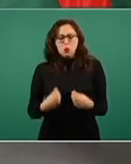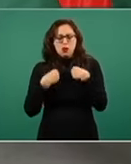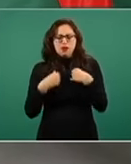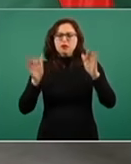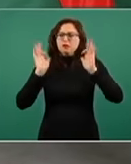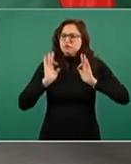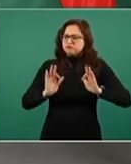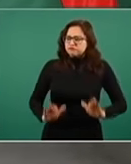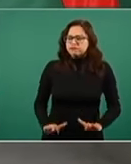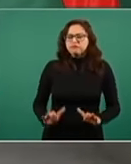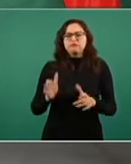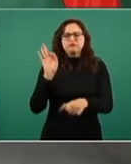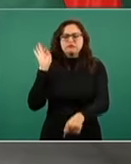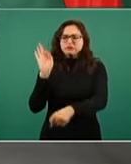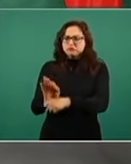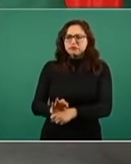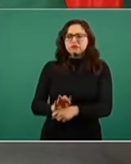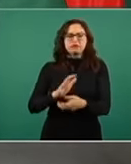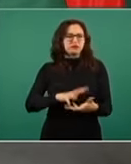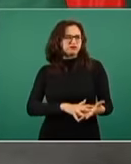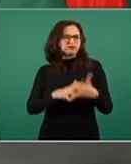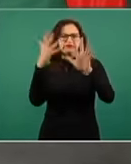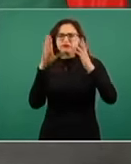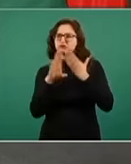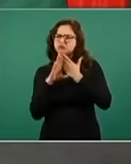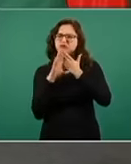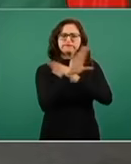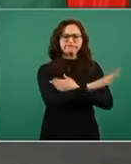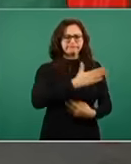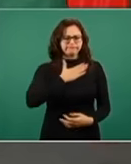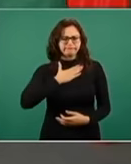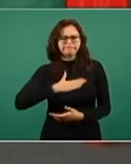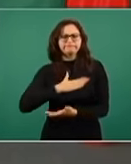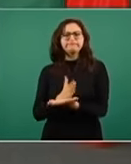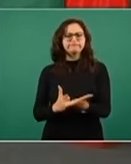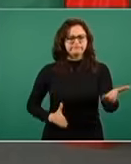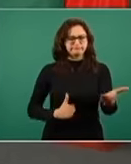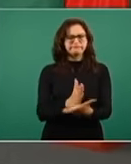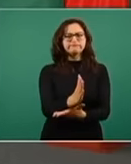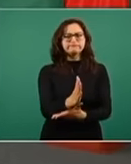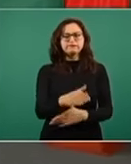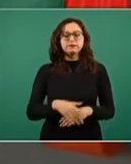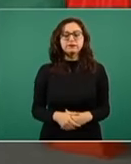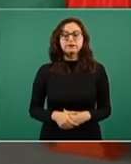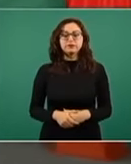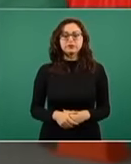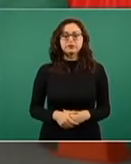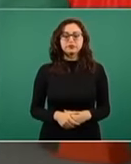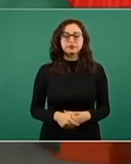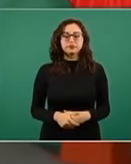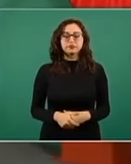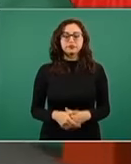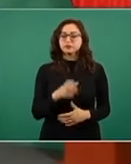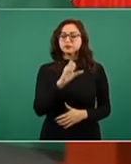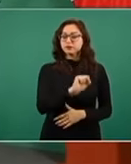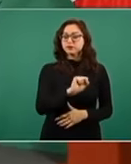de violencia y con acceso a la justicia. Desde la Secretaría de Seguridad y Protección